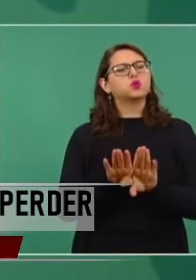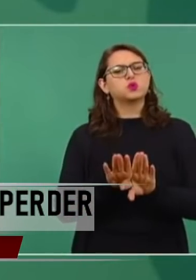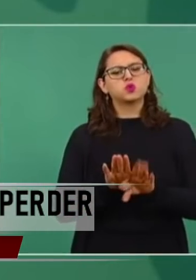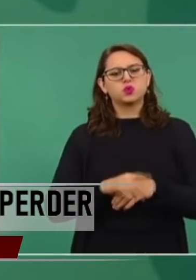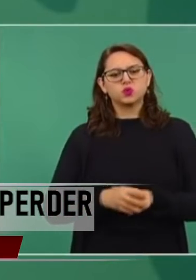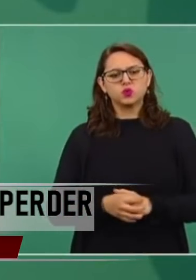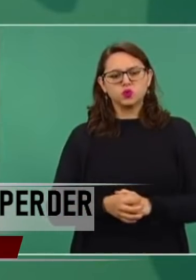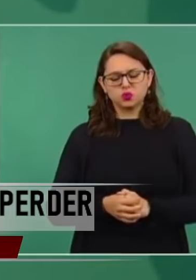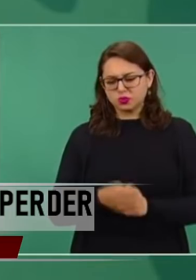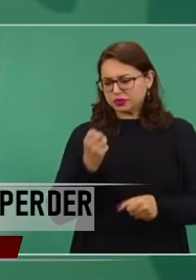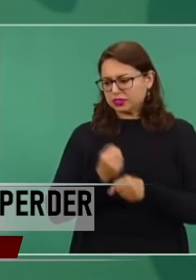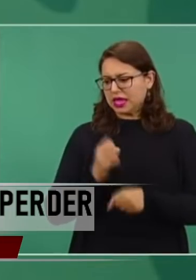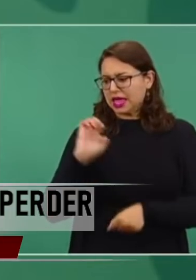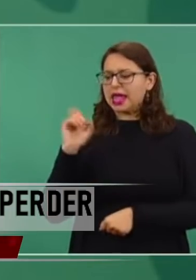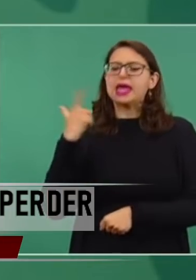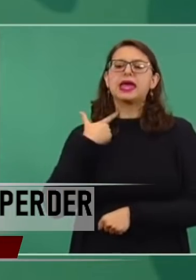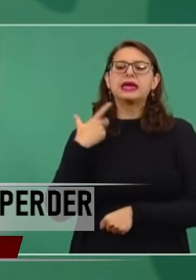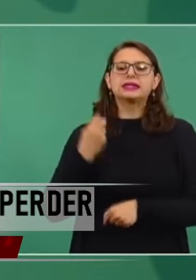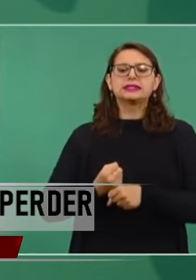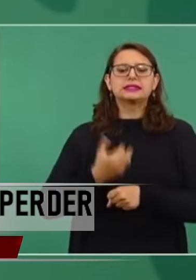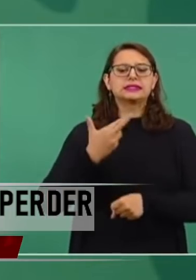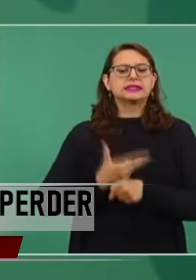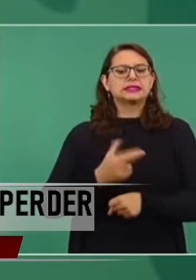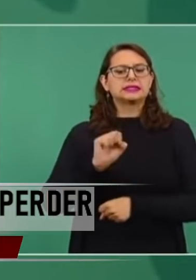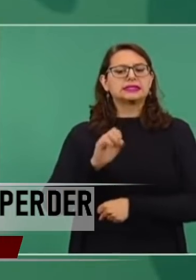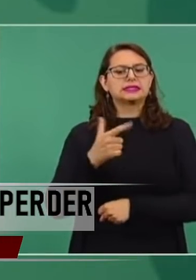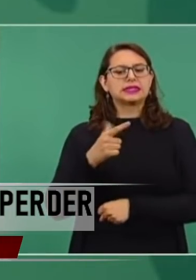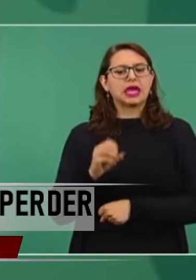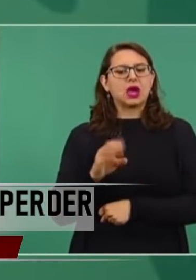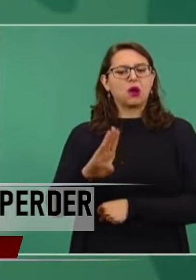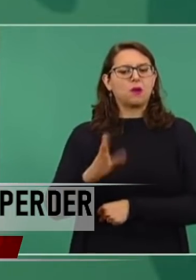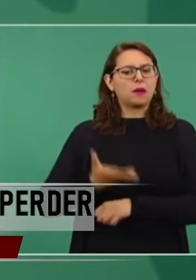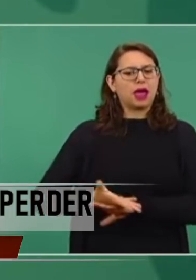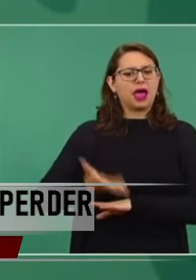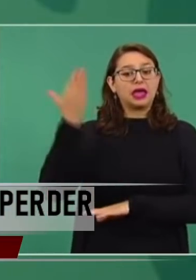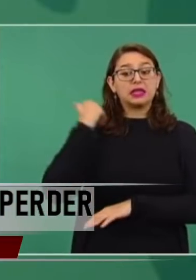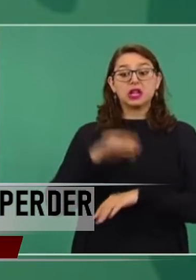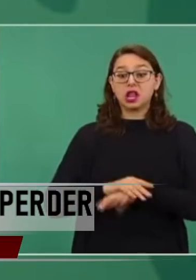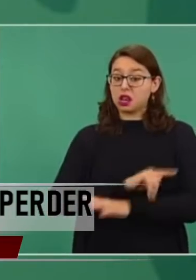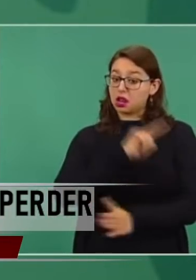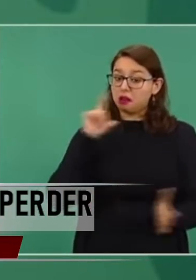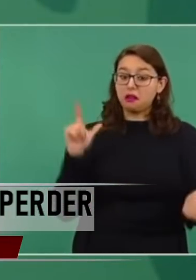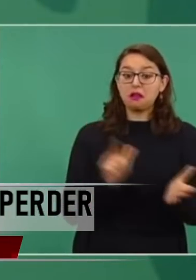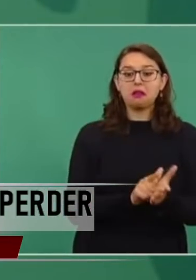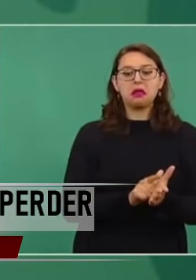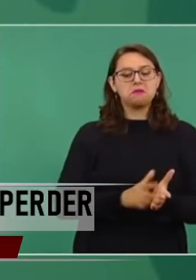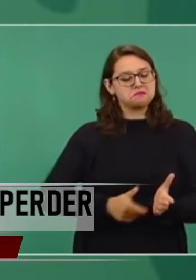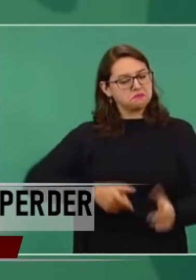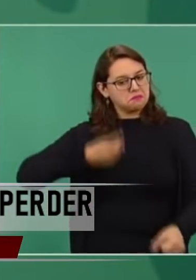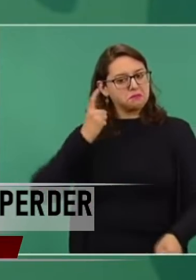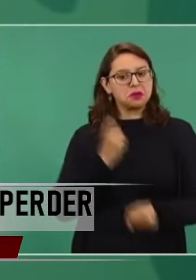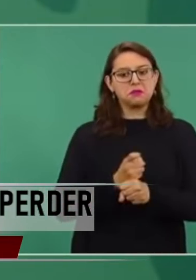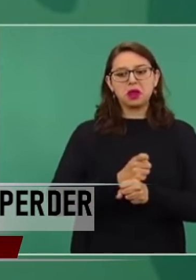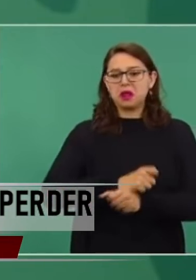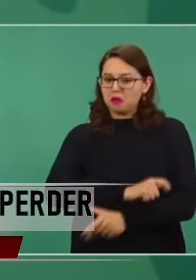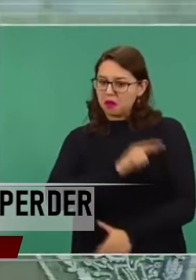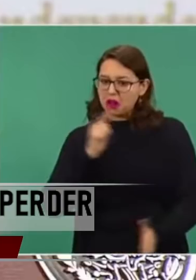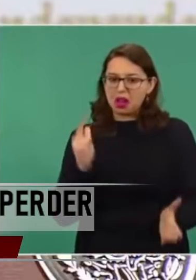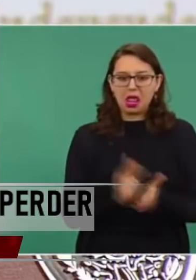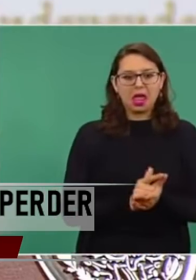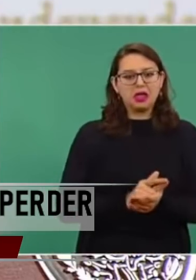un secretario de gobernación de antes la ley es la ley caiga quien caiga